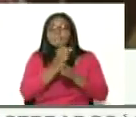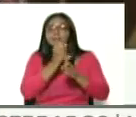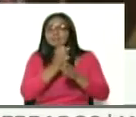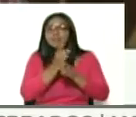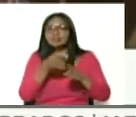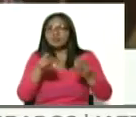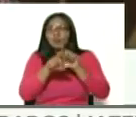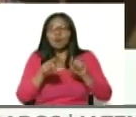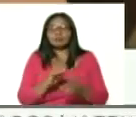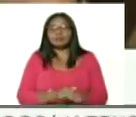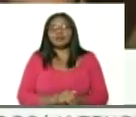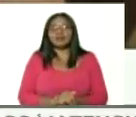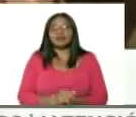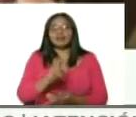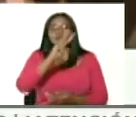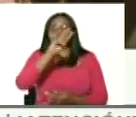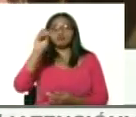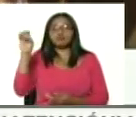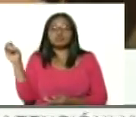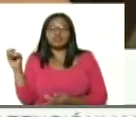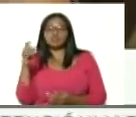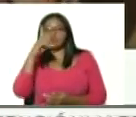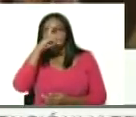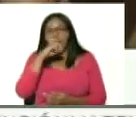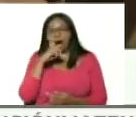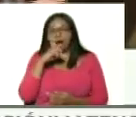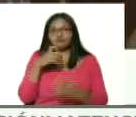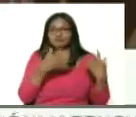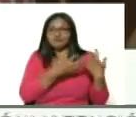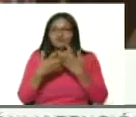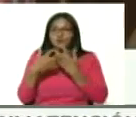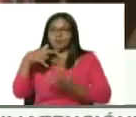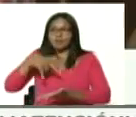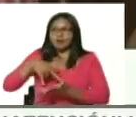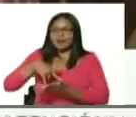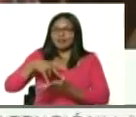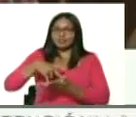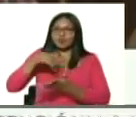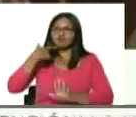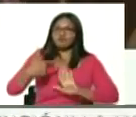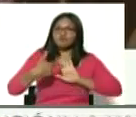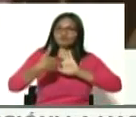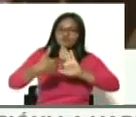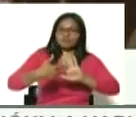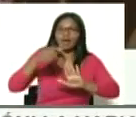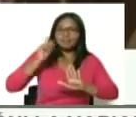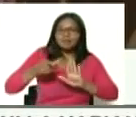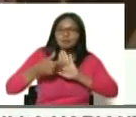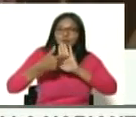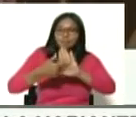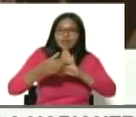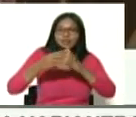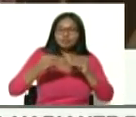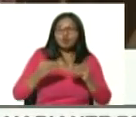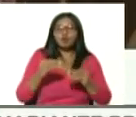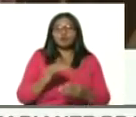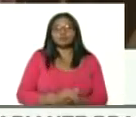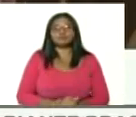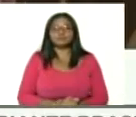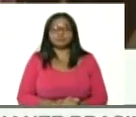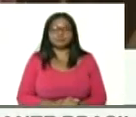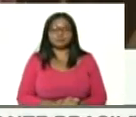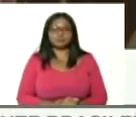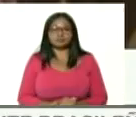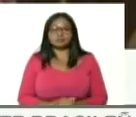batalla de Carabobo. Así que, bueno, la idea es llenar de contenido, es llenar de narrativa todo el esfuerzo que estamos haciendo. La sexta tarea,